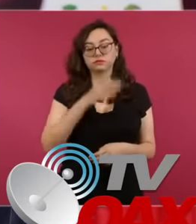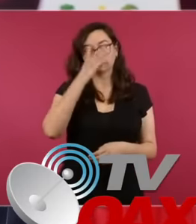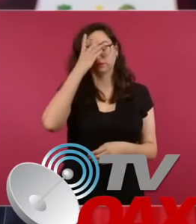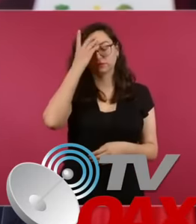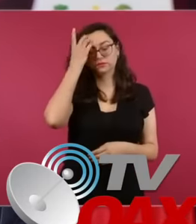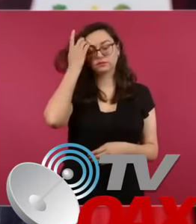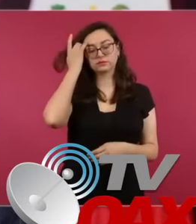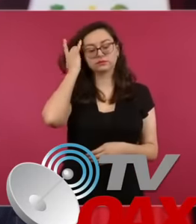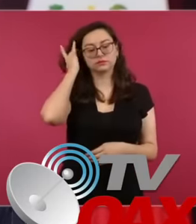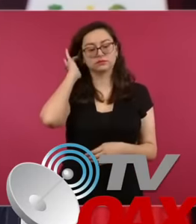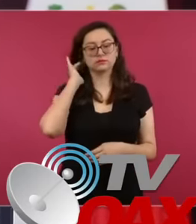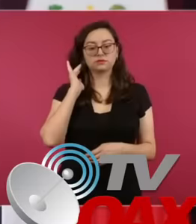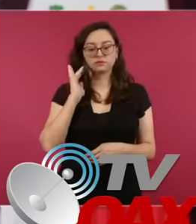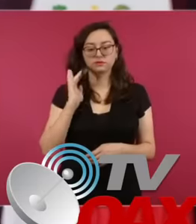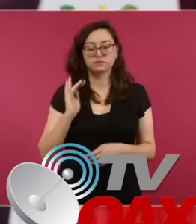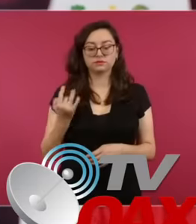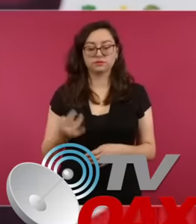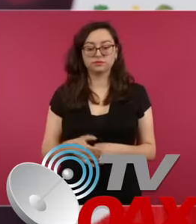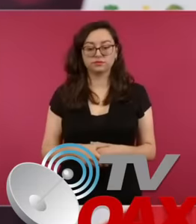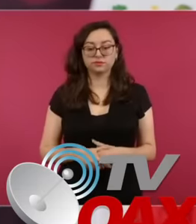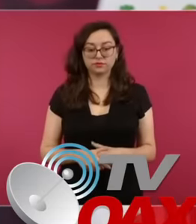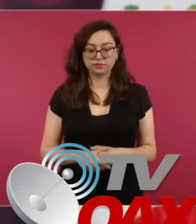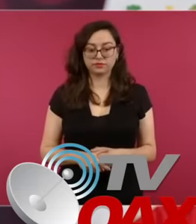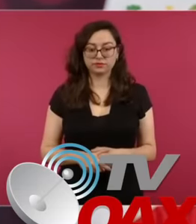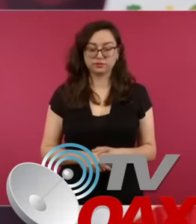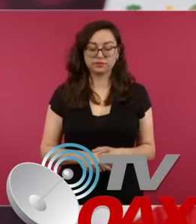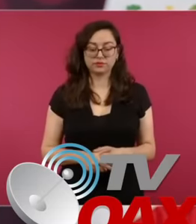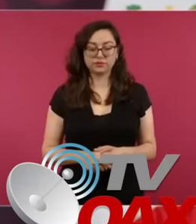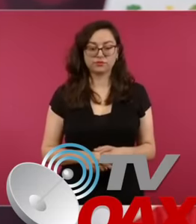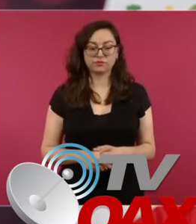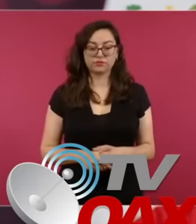para que, a cambio de una